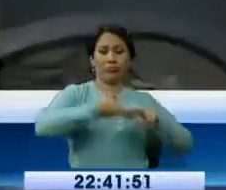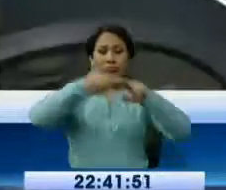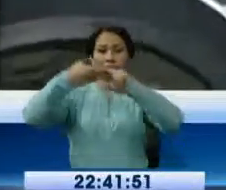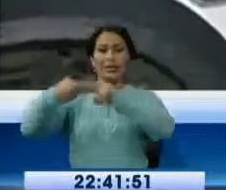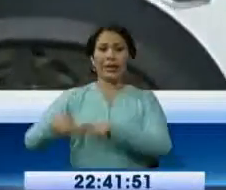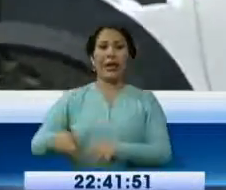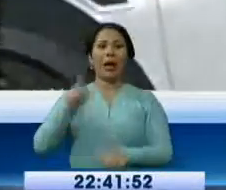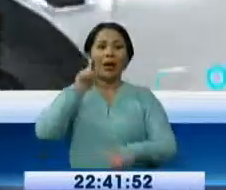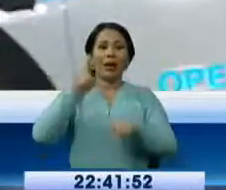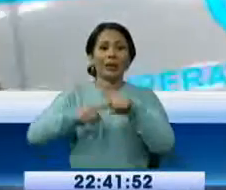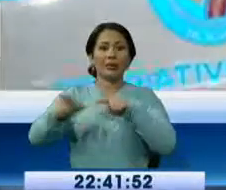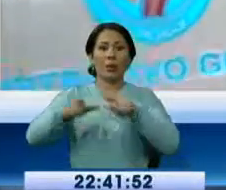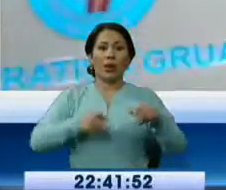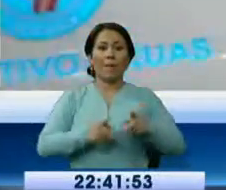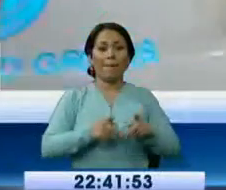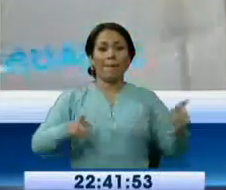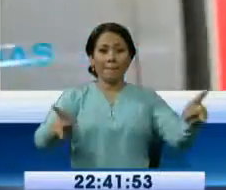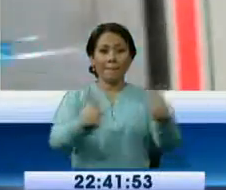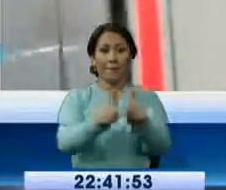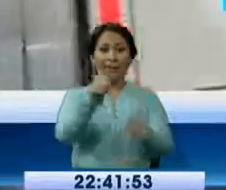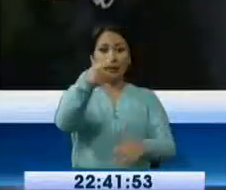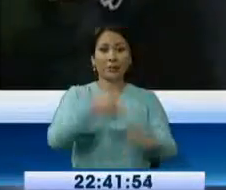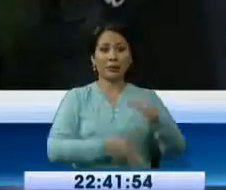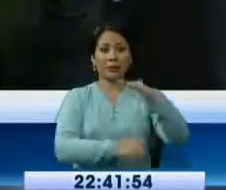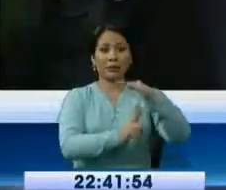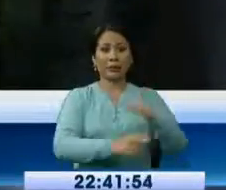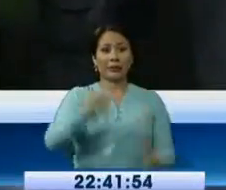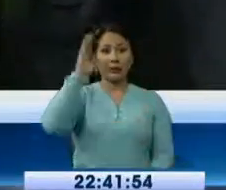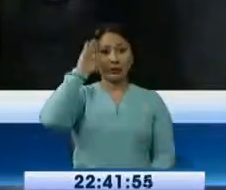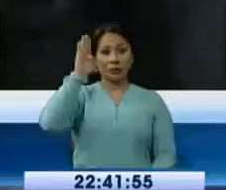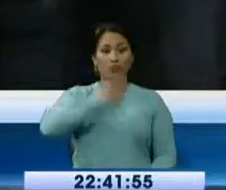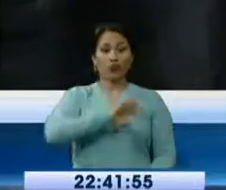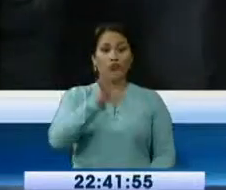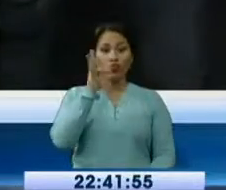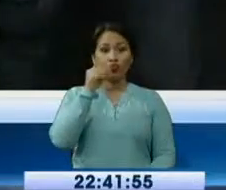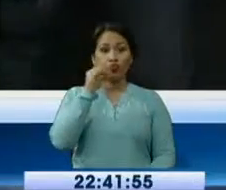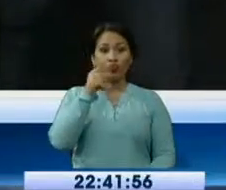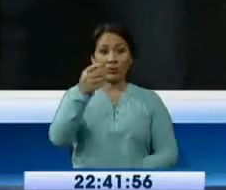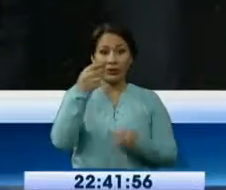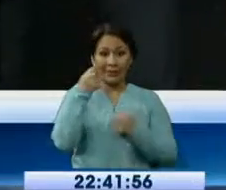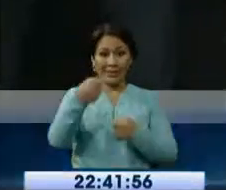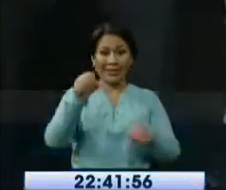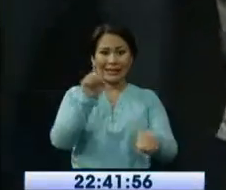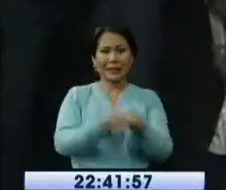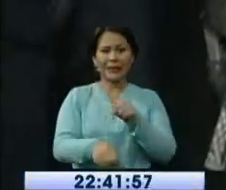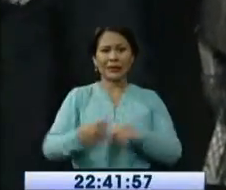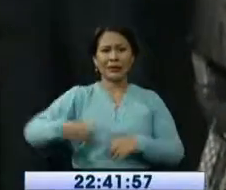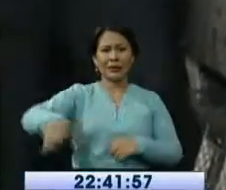grúa hasta los patios de retención vehicular. Informó Jorge Salazar.